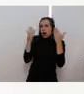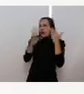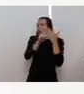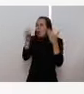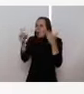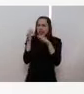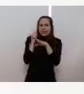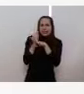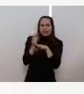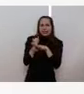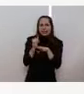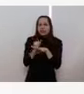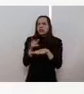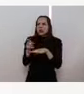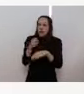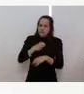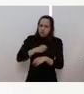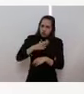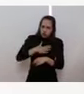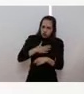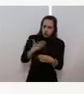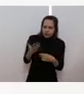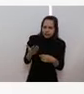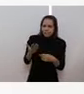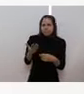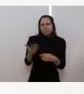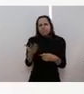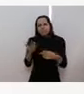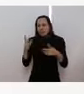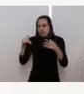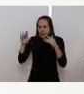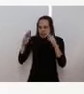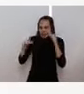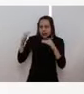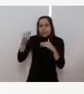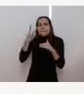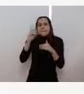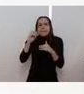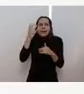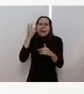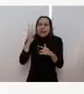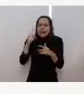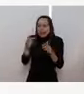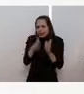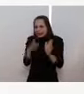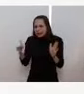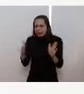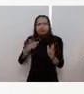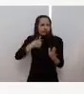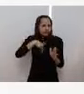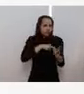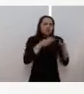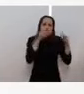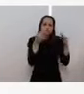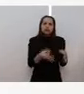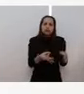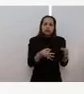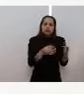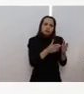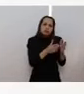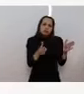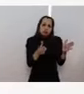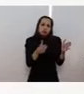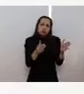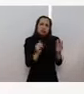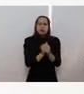donde estas oportunidades se encuentra incluso superior a los 20 días estamos garantizando afortunadamente esta